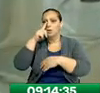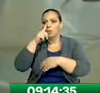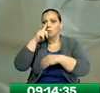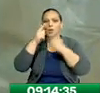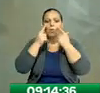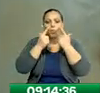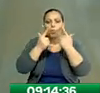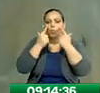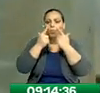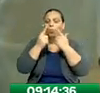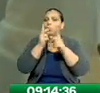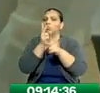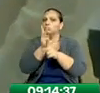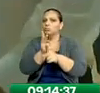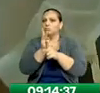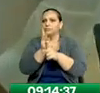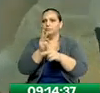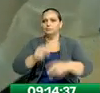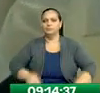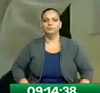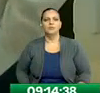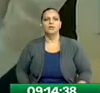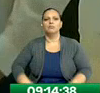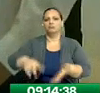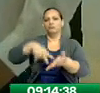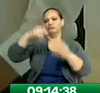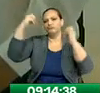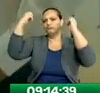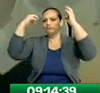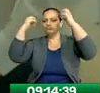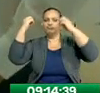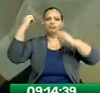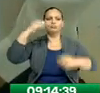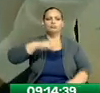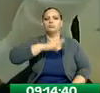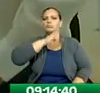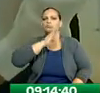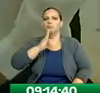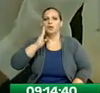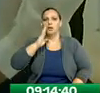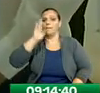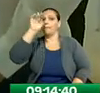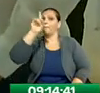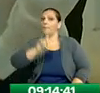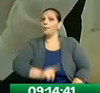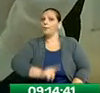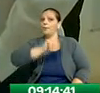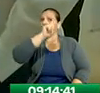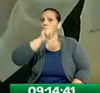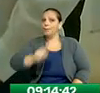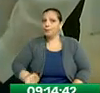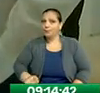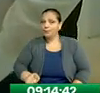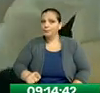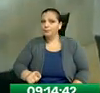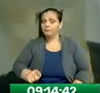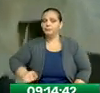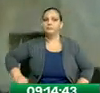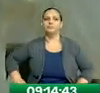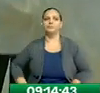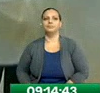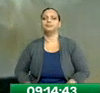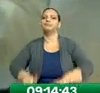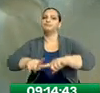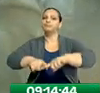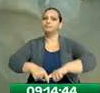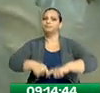nueva cuarentena. Y ojo, reuniones masivas, discotecas, bares, todo está suspendido debido a esta situación, ¿no? Este es momento